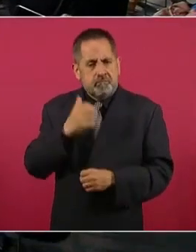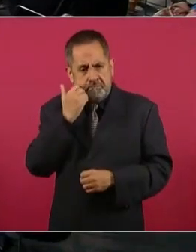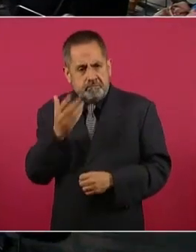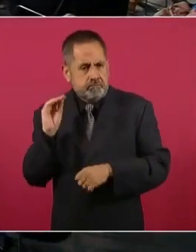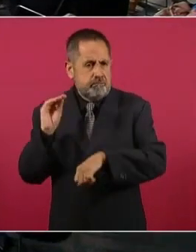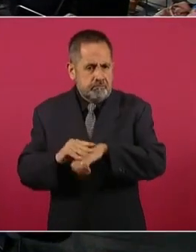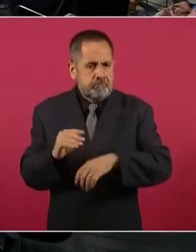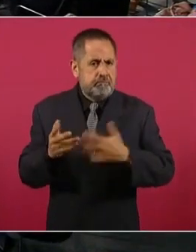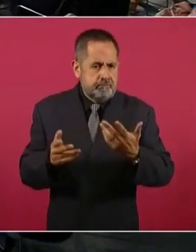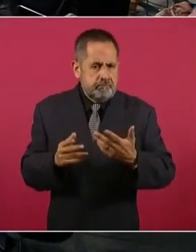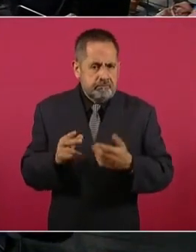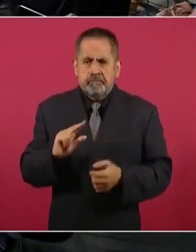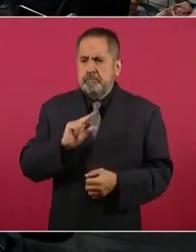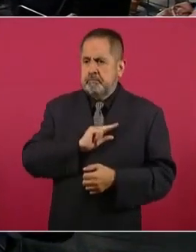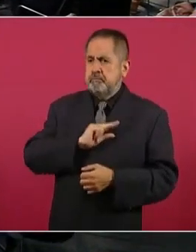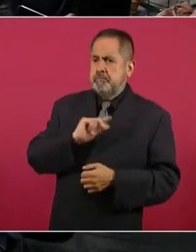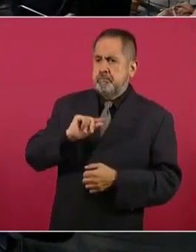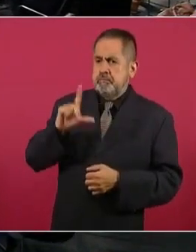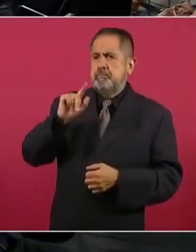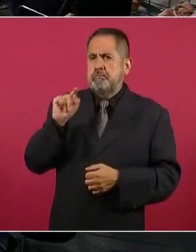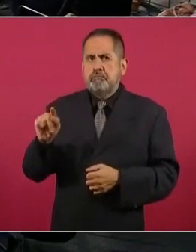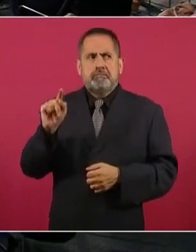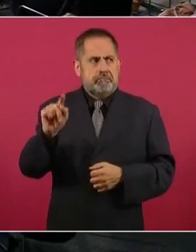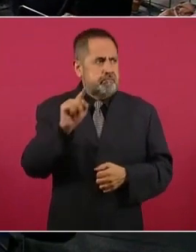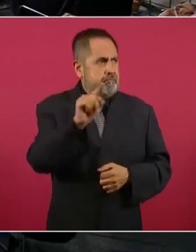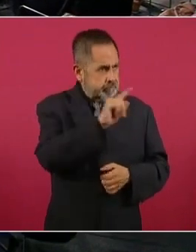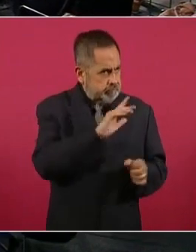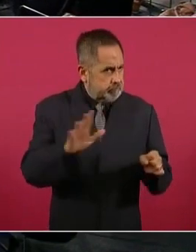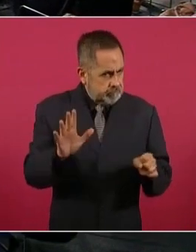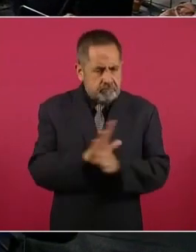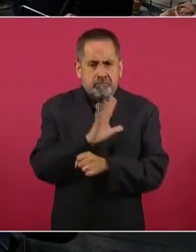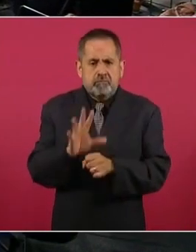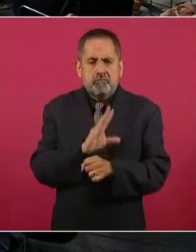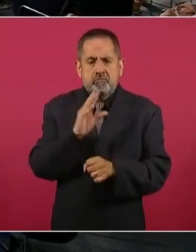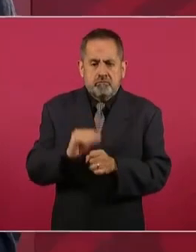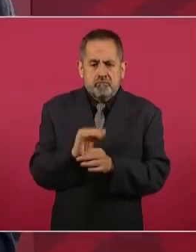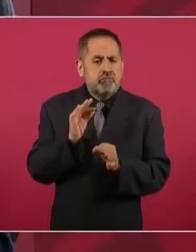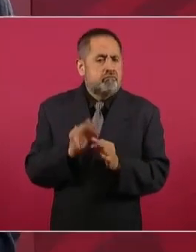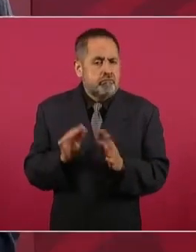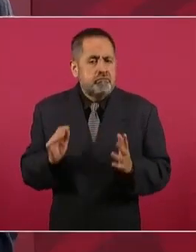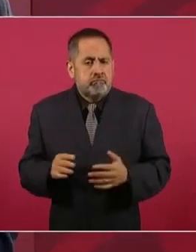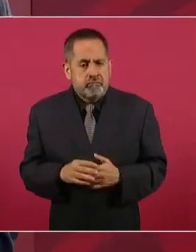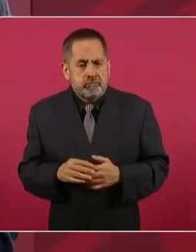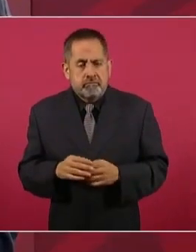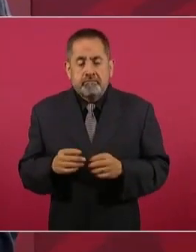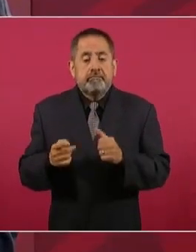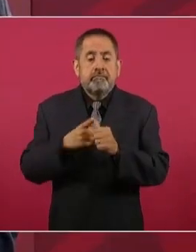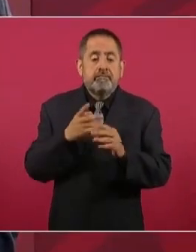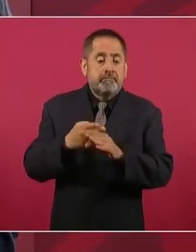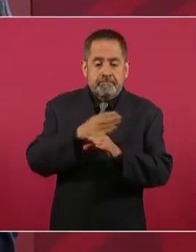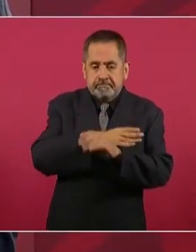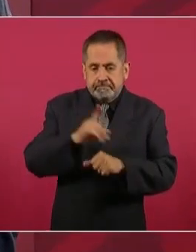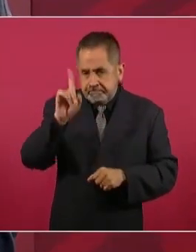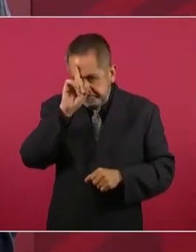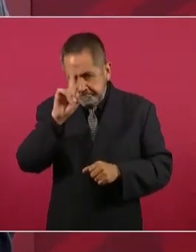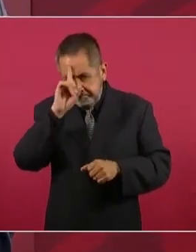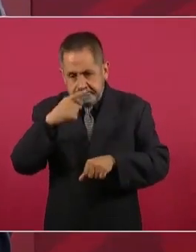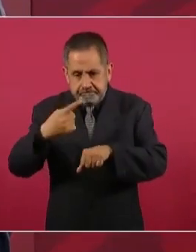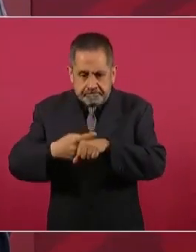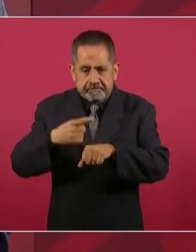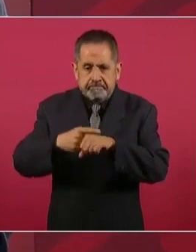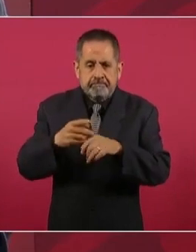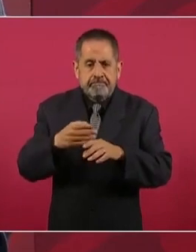estas especialidades y que empecemos con lo preventivo, que